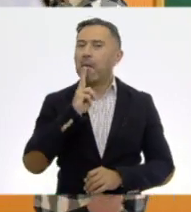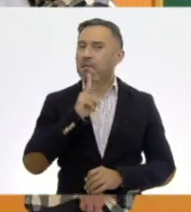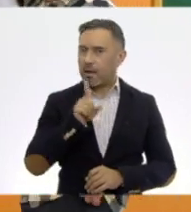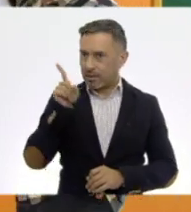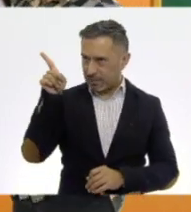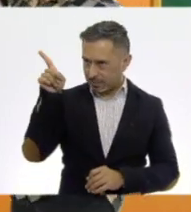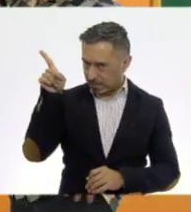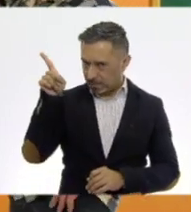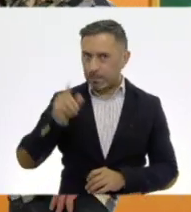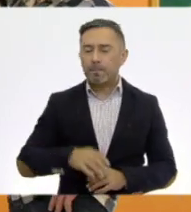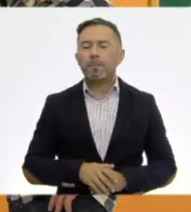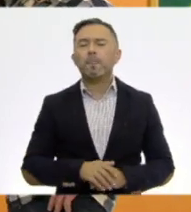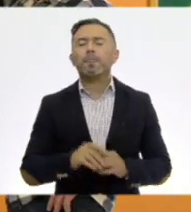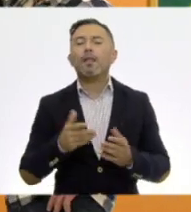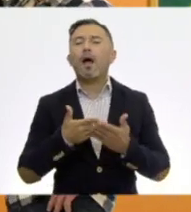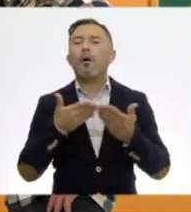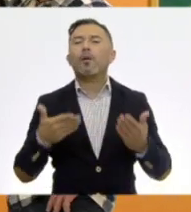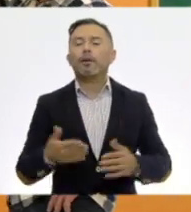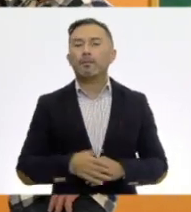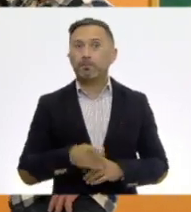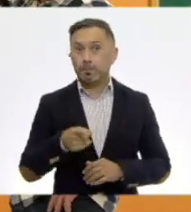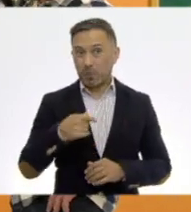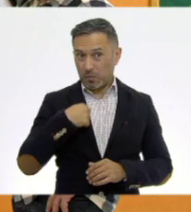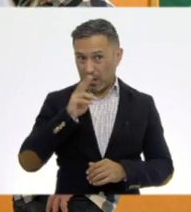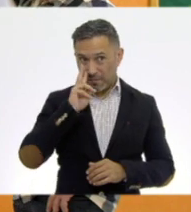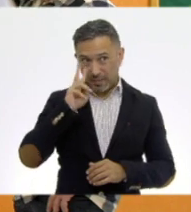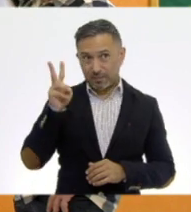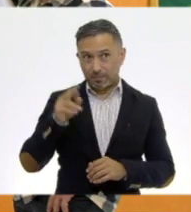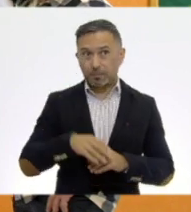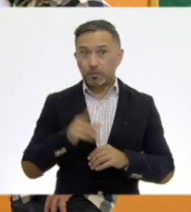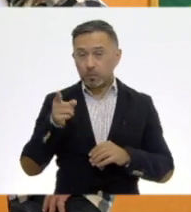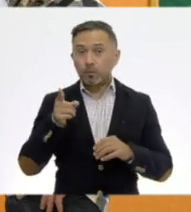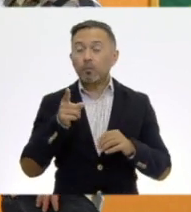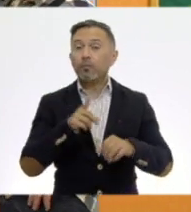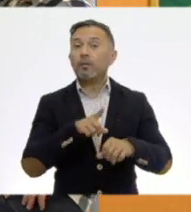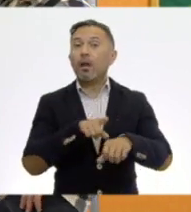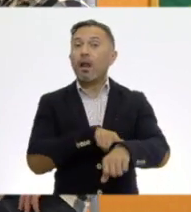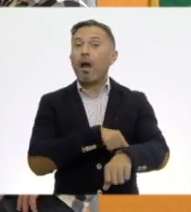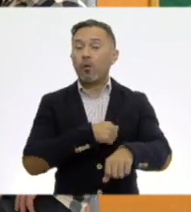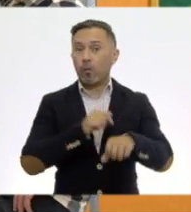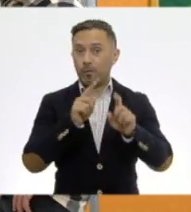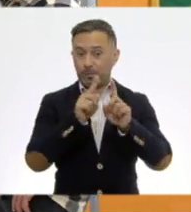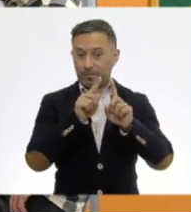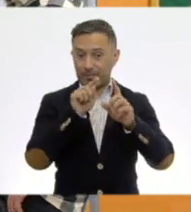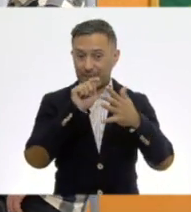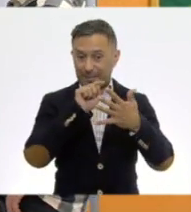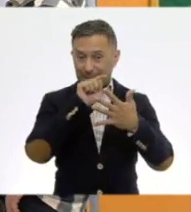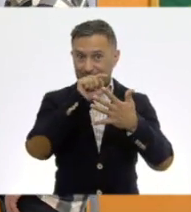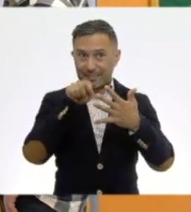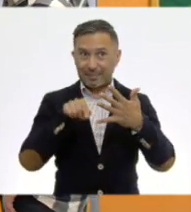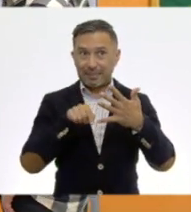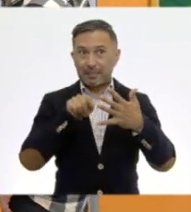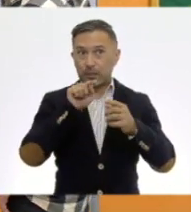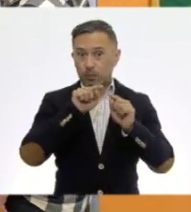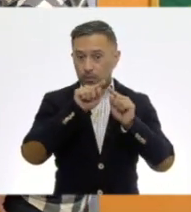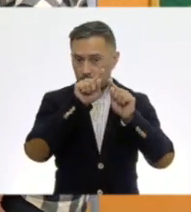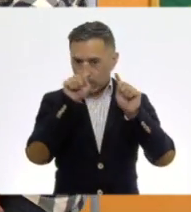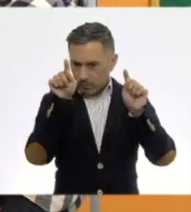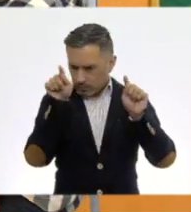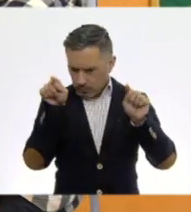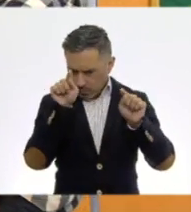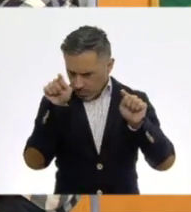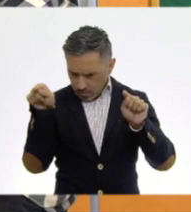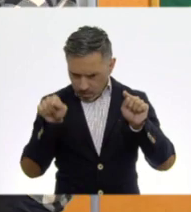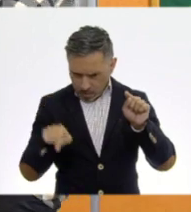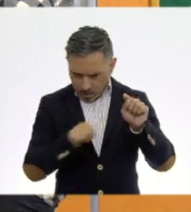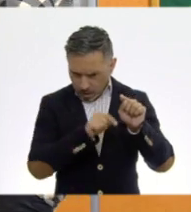y ahora, a ver, ¿pueden diferenciar si la longitud es igual entre cada una de sus aristas? Sí, es